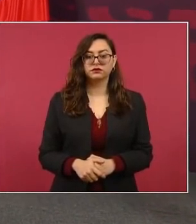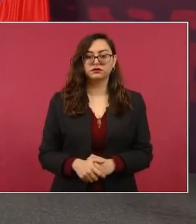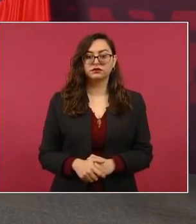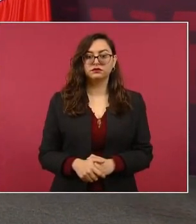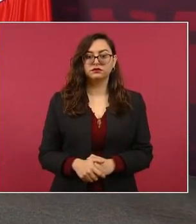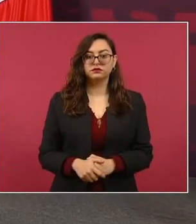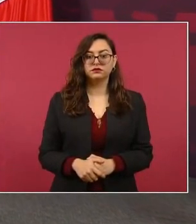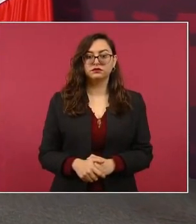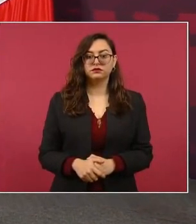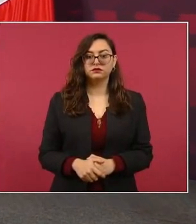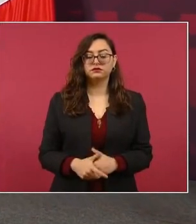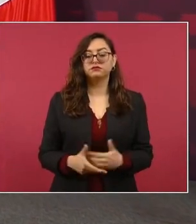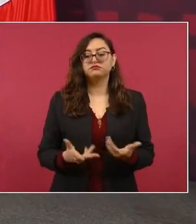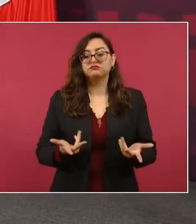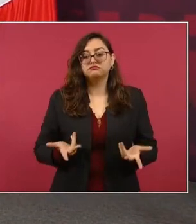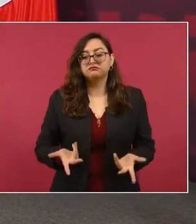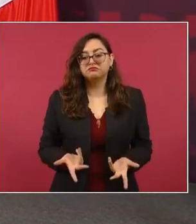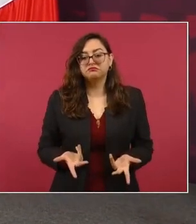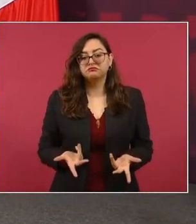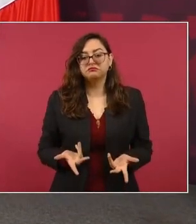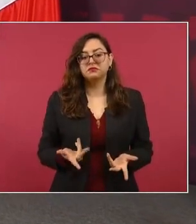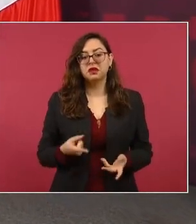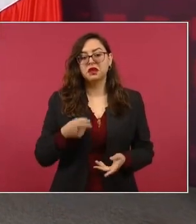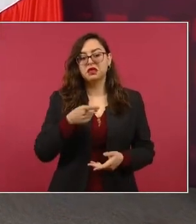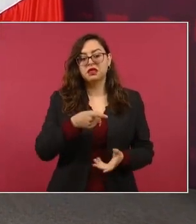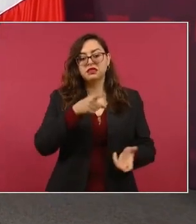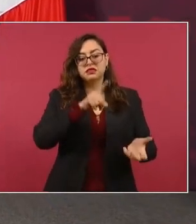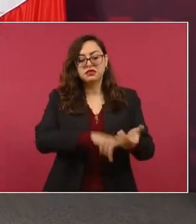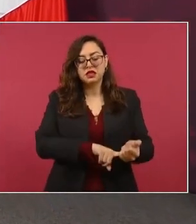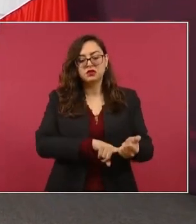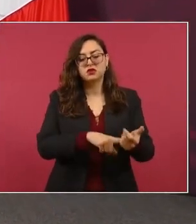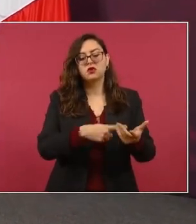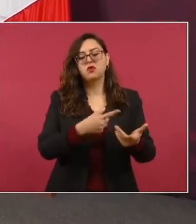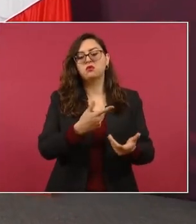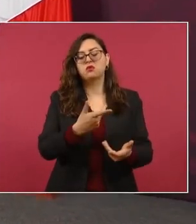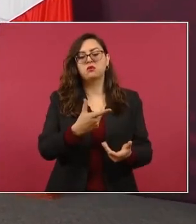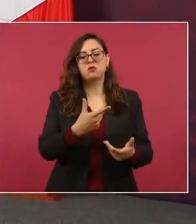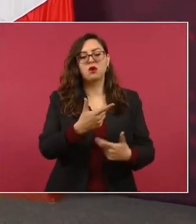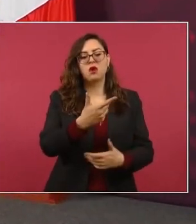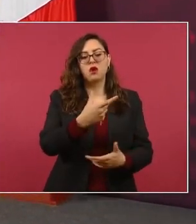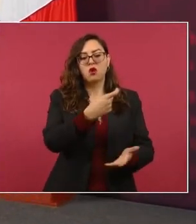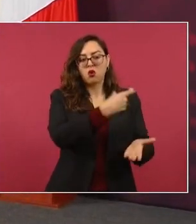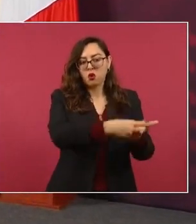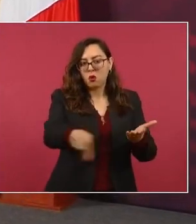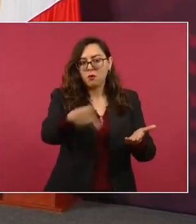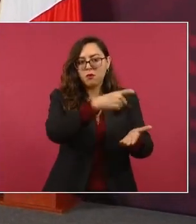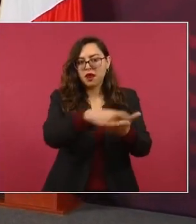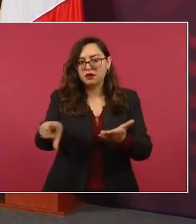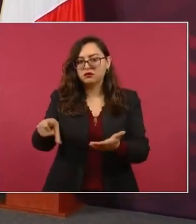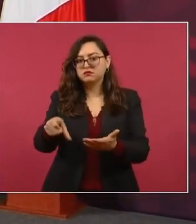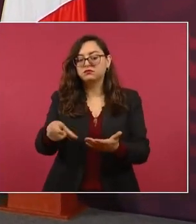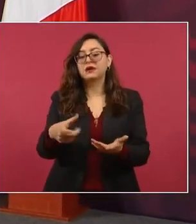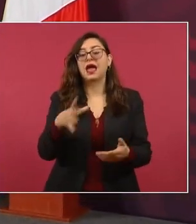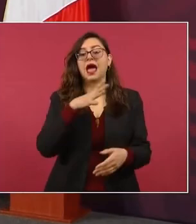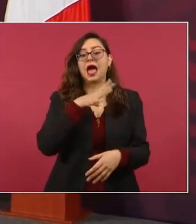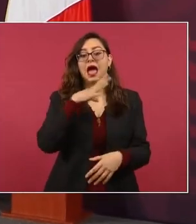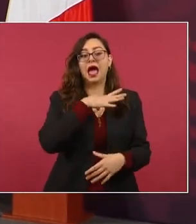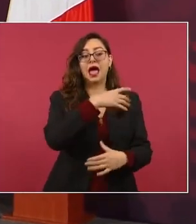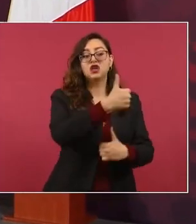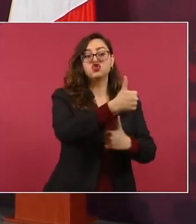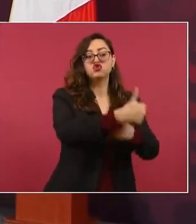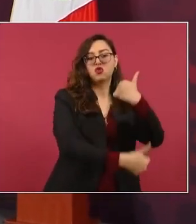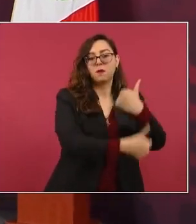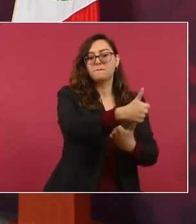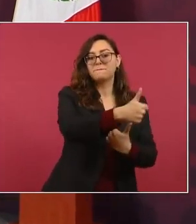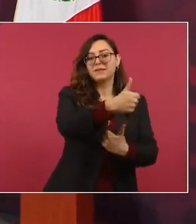siempre denuncian, o por lo general denuncian, porque como el compañero lo menciona, son